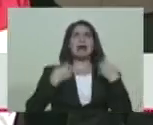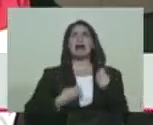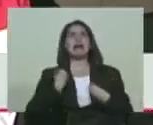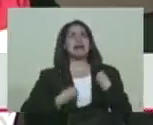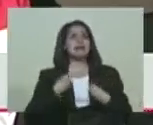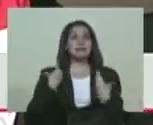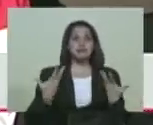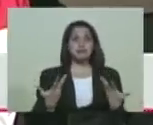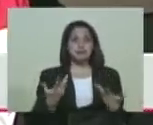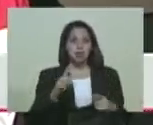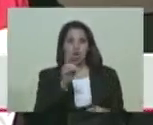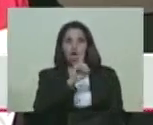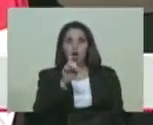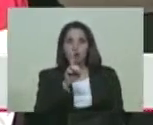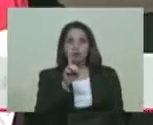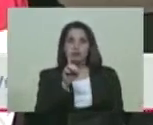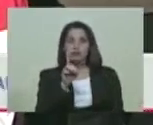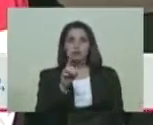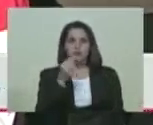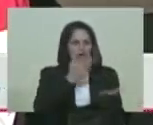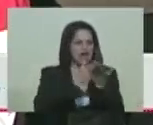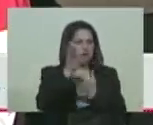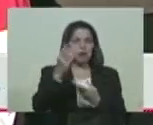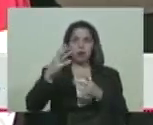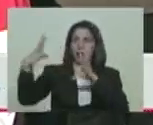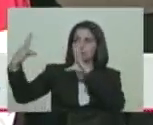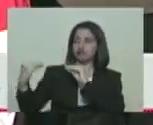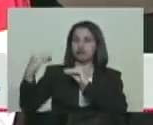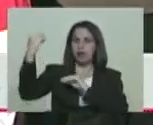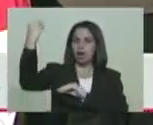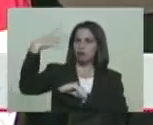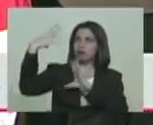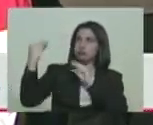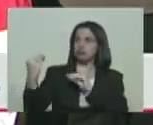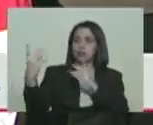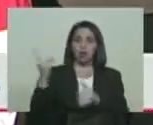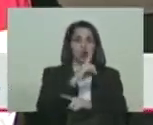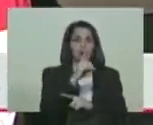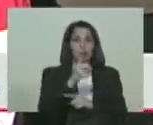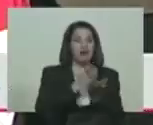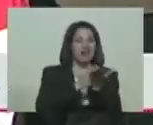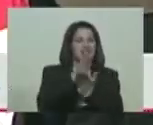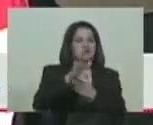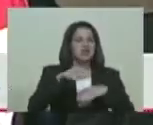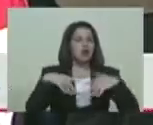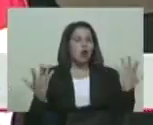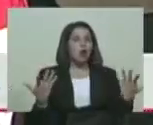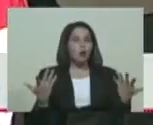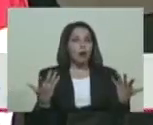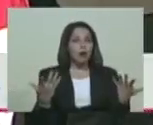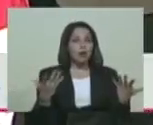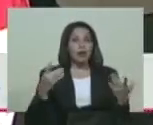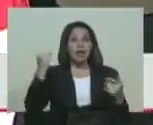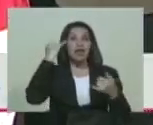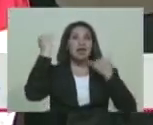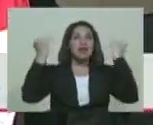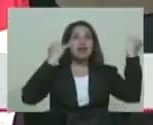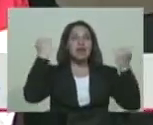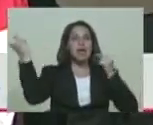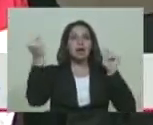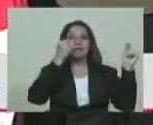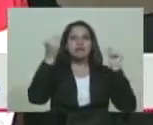El camino no es cortarle la electricidad a la gente. El camino es el debate de ideas. Y el debate de